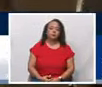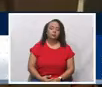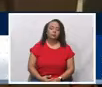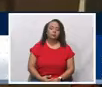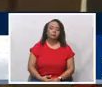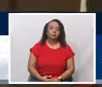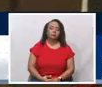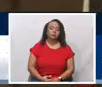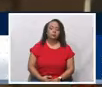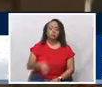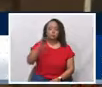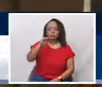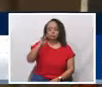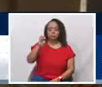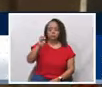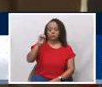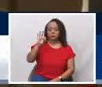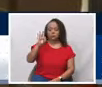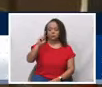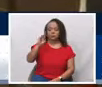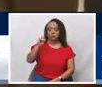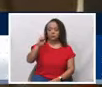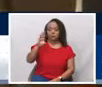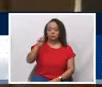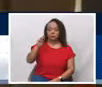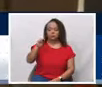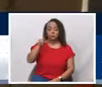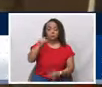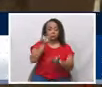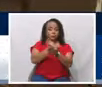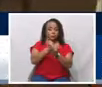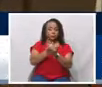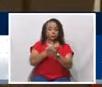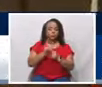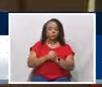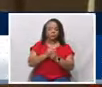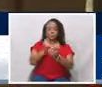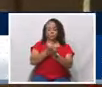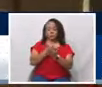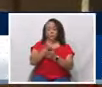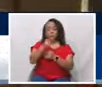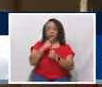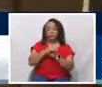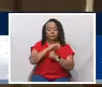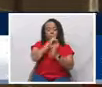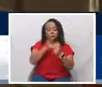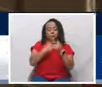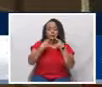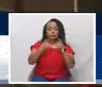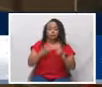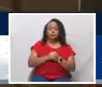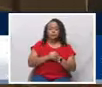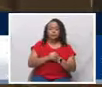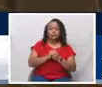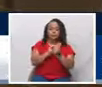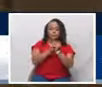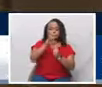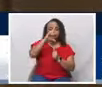en Metrocom, que es el patrocinador de Sherman en Guadalupe. Ahí estará dando sus primeras declaraciones el